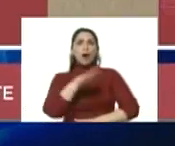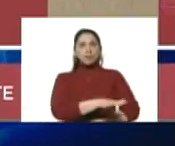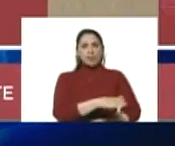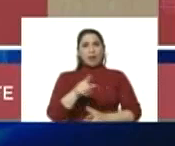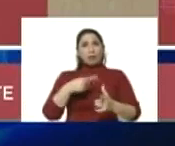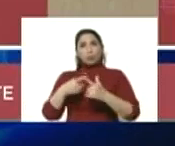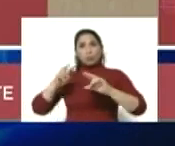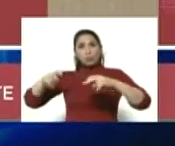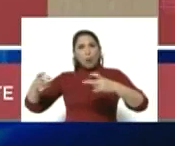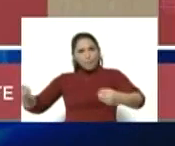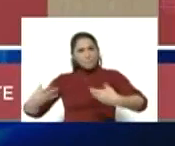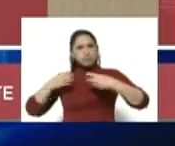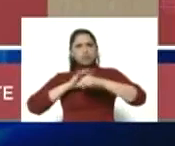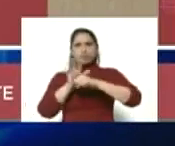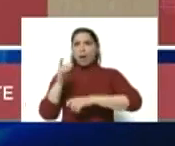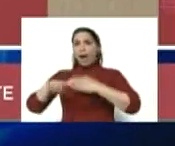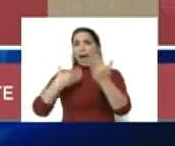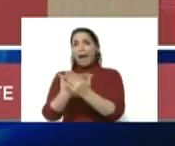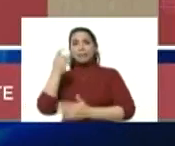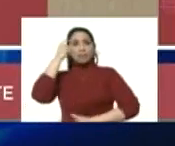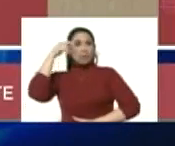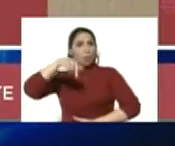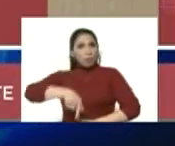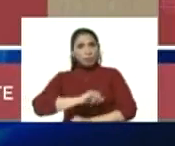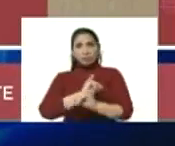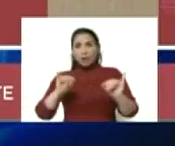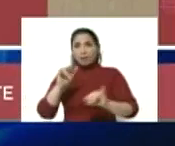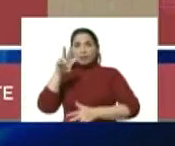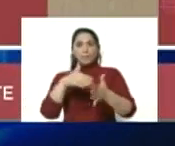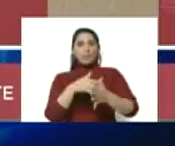casos nuevos, al día de hoy, ya va por